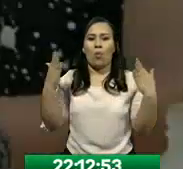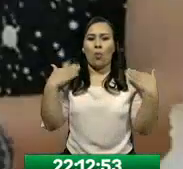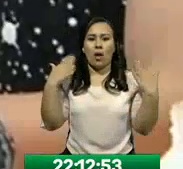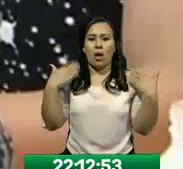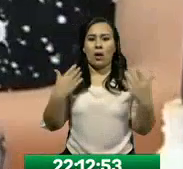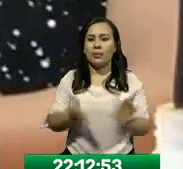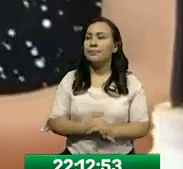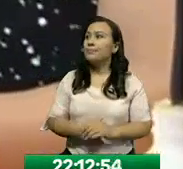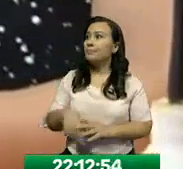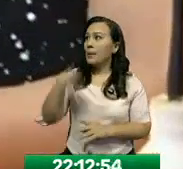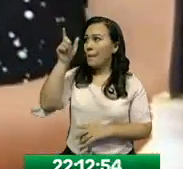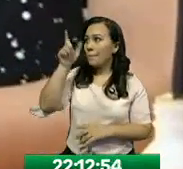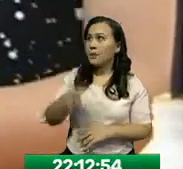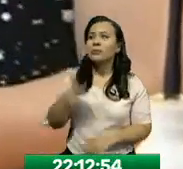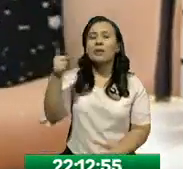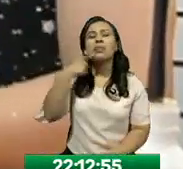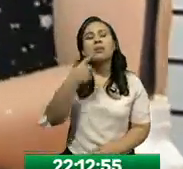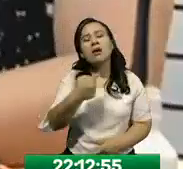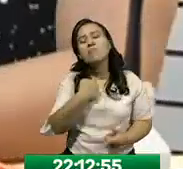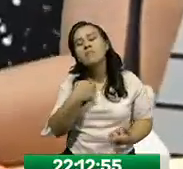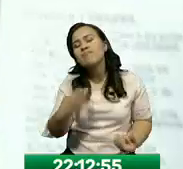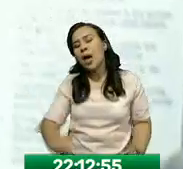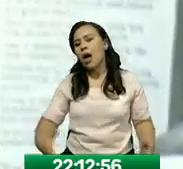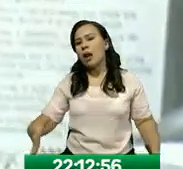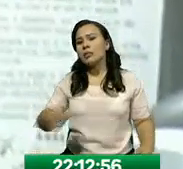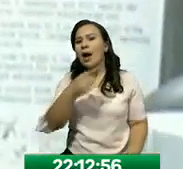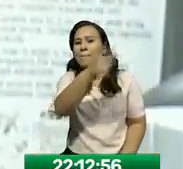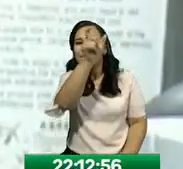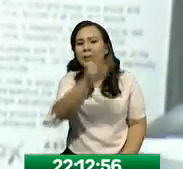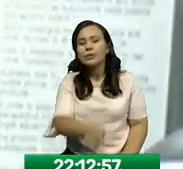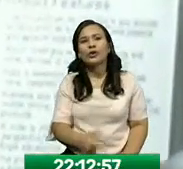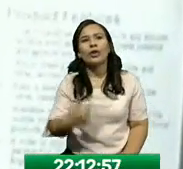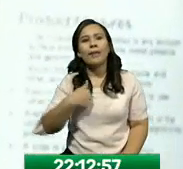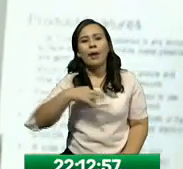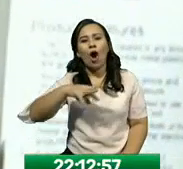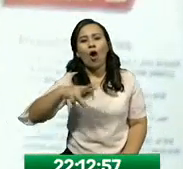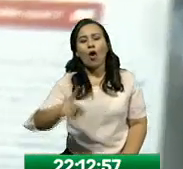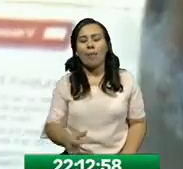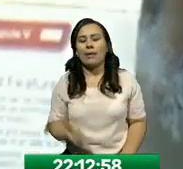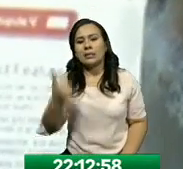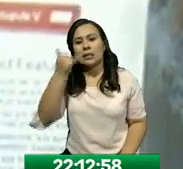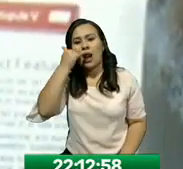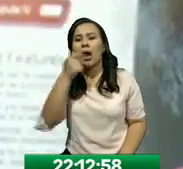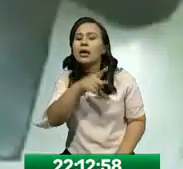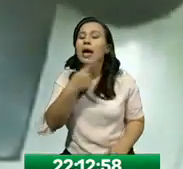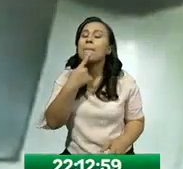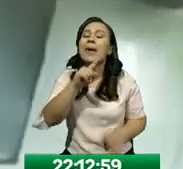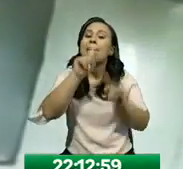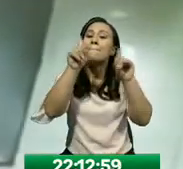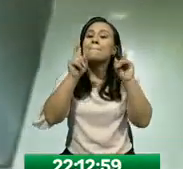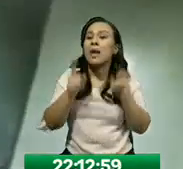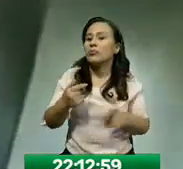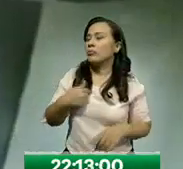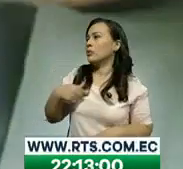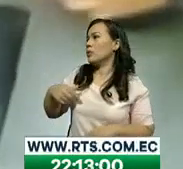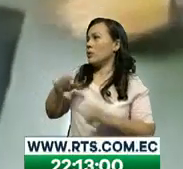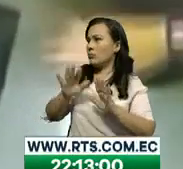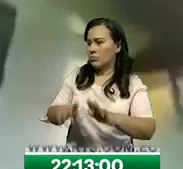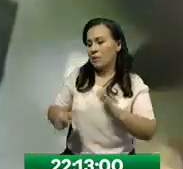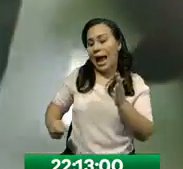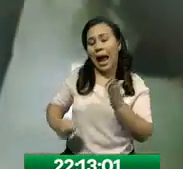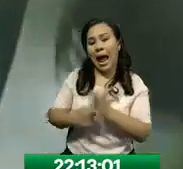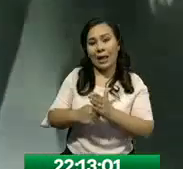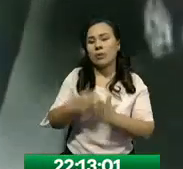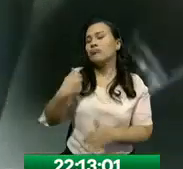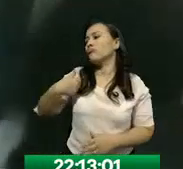Este ciudadano es el perjudicado y cuenta que se confió de aquella persona que le pidió un repuesto y cuando lo fue a comprar dejó su móvil cargando